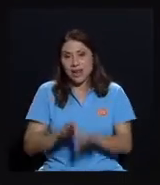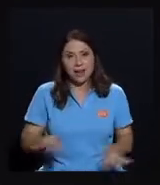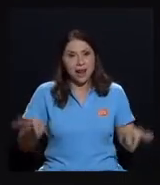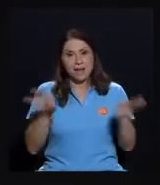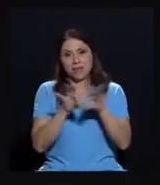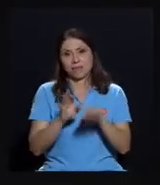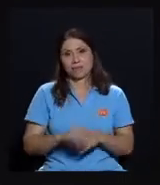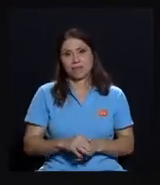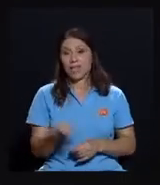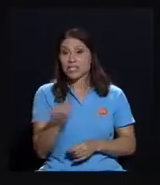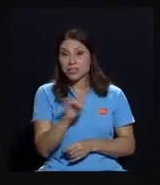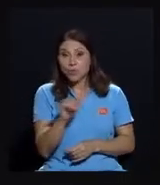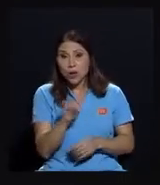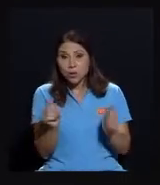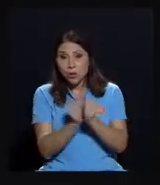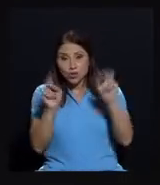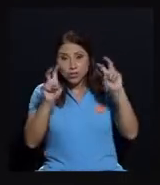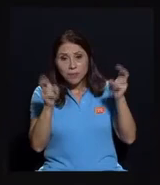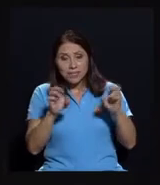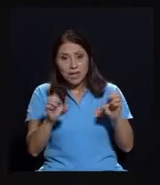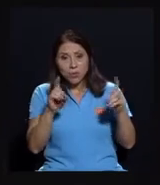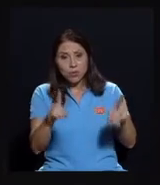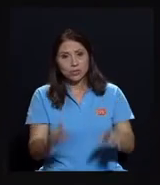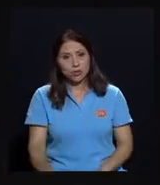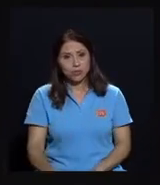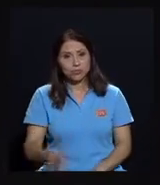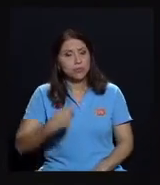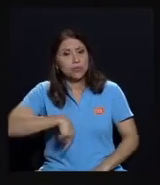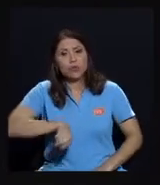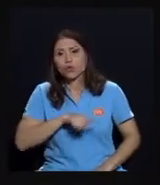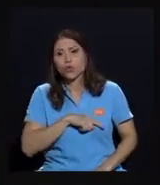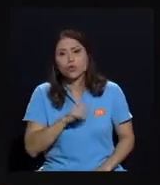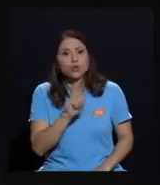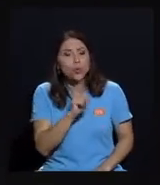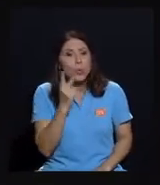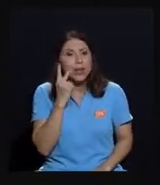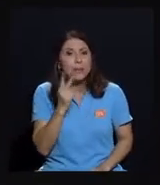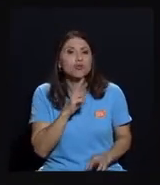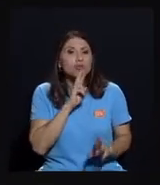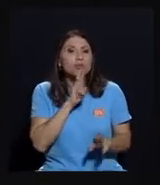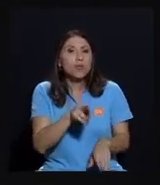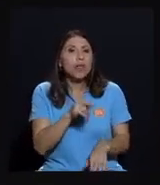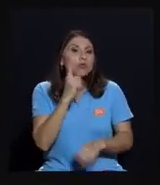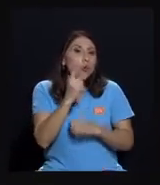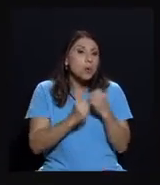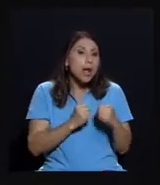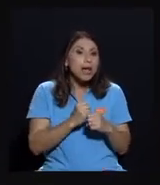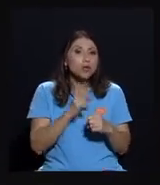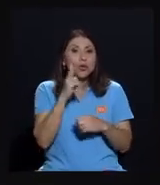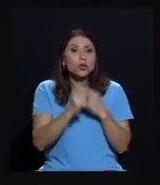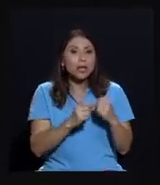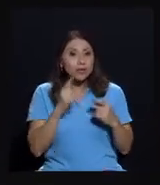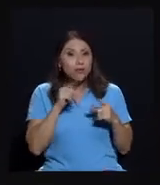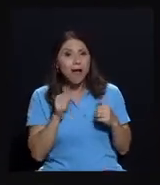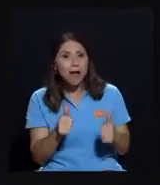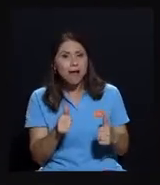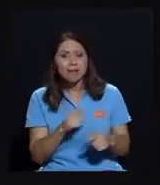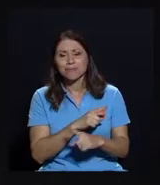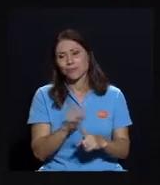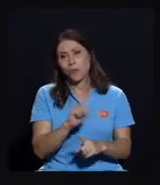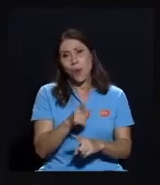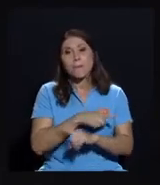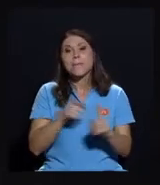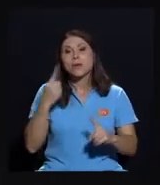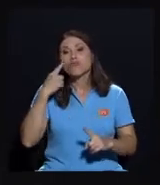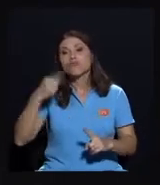clave es igual que en los temas de la educación no veremos necesariamente los resultados en uno o dos años pero sí en una generación en una generación